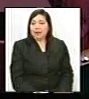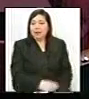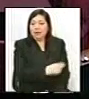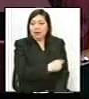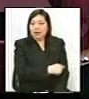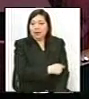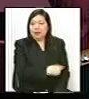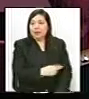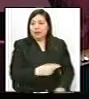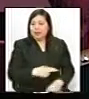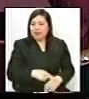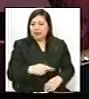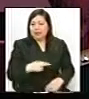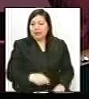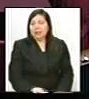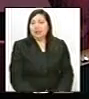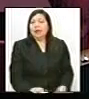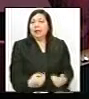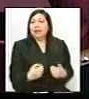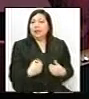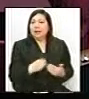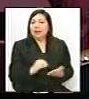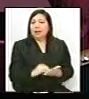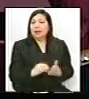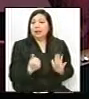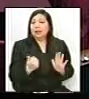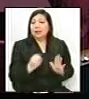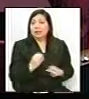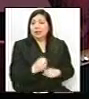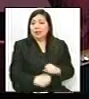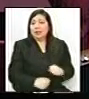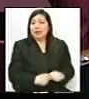hospital de esa región, que tiene más de 60